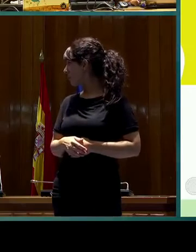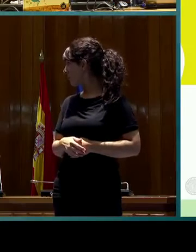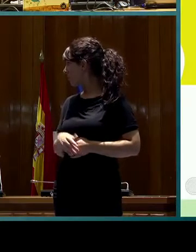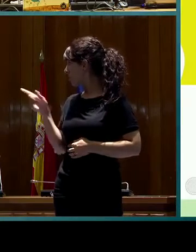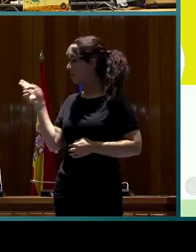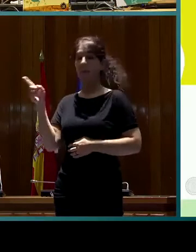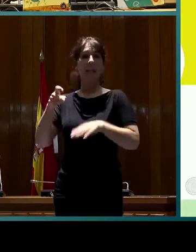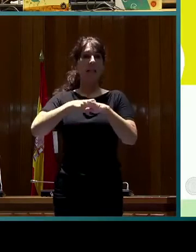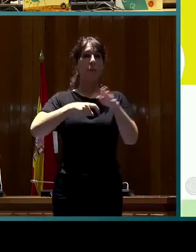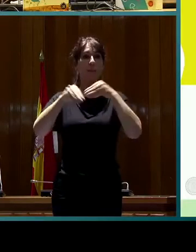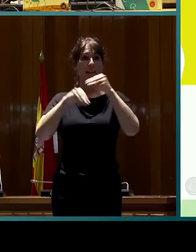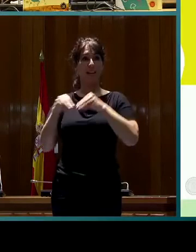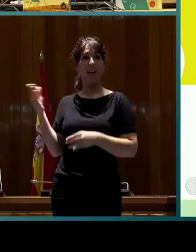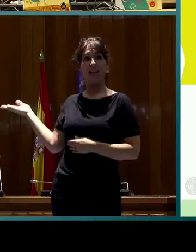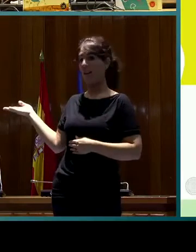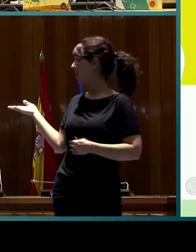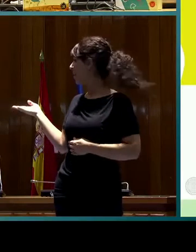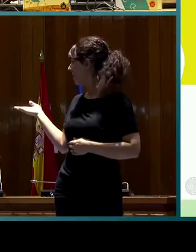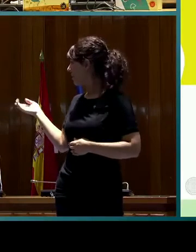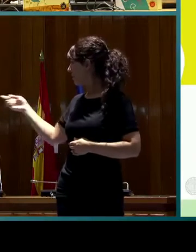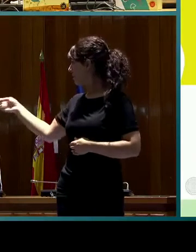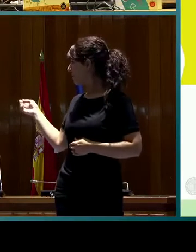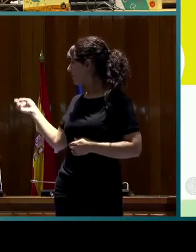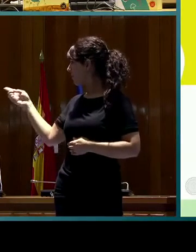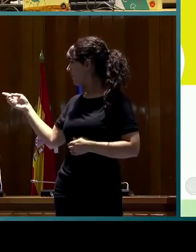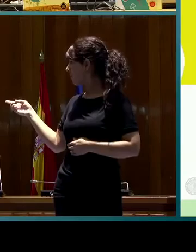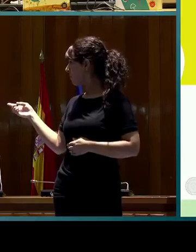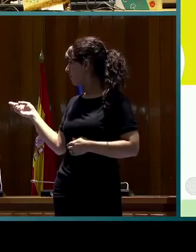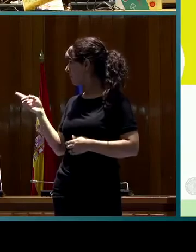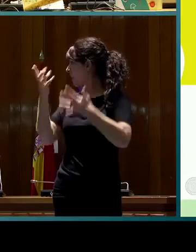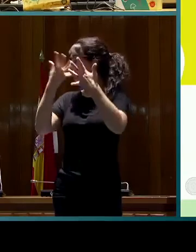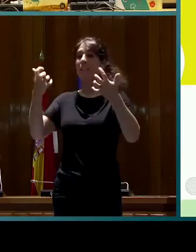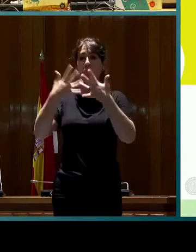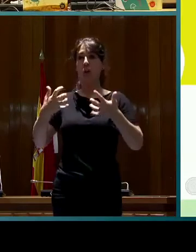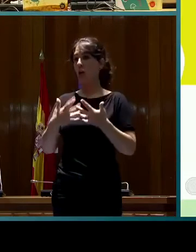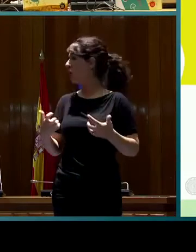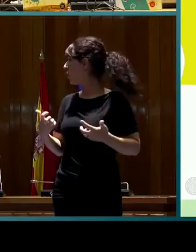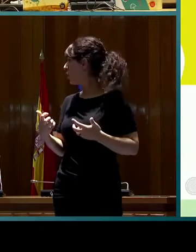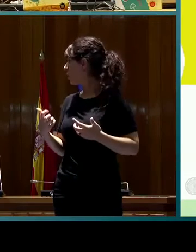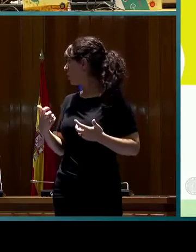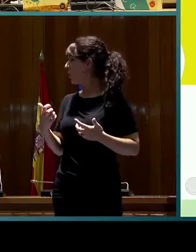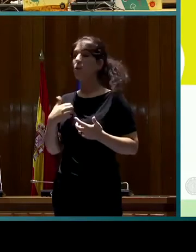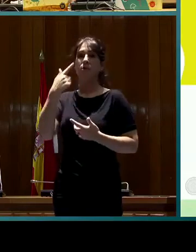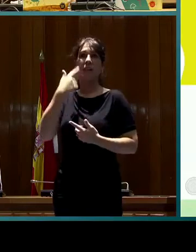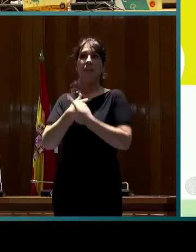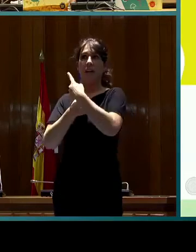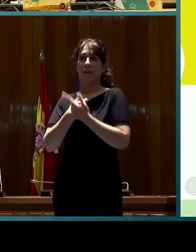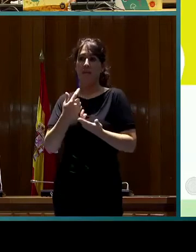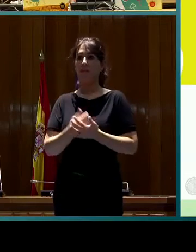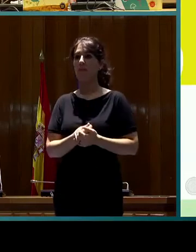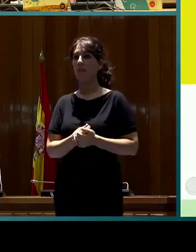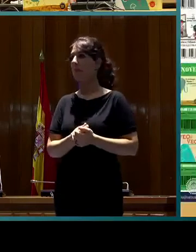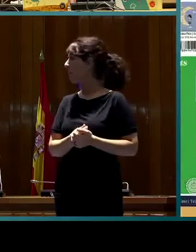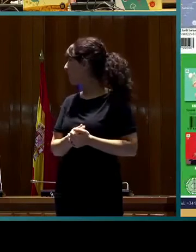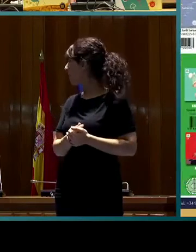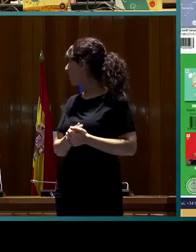este tipo de material que lleva el texto adaptado, bueno, lo podéis ver en la imagen, y